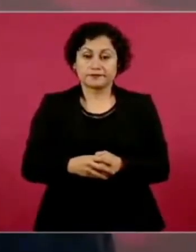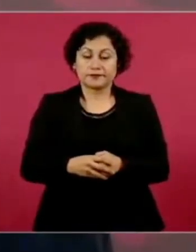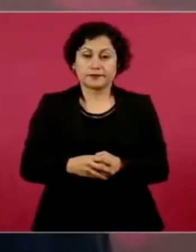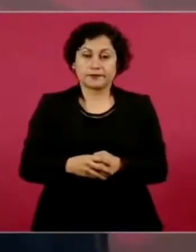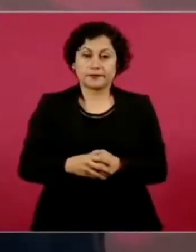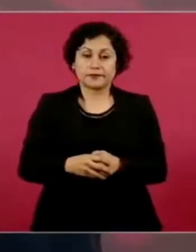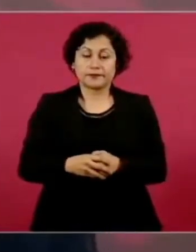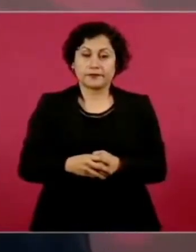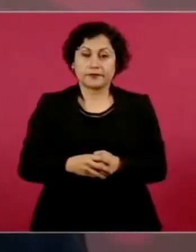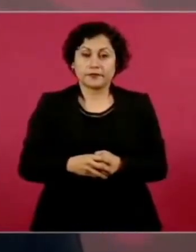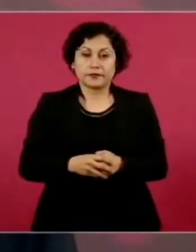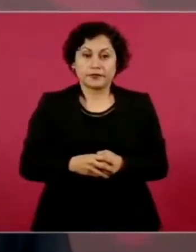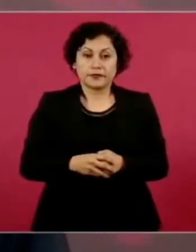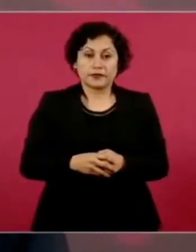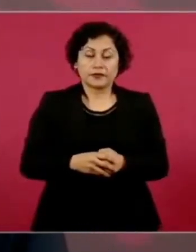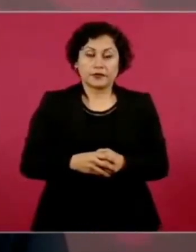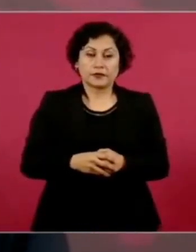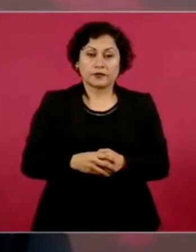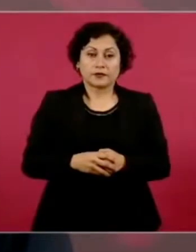debemos de